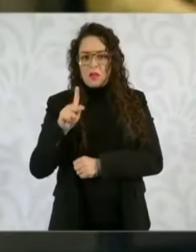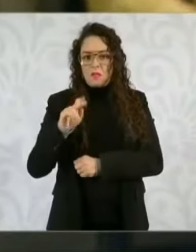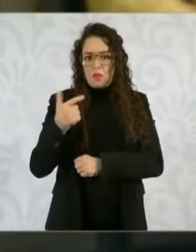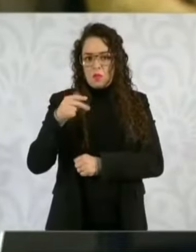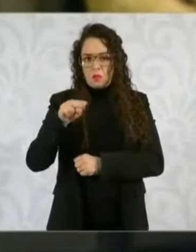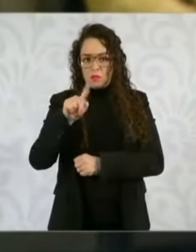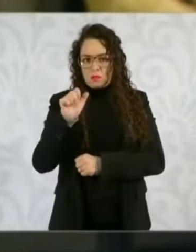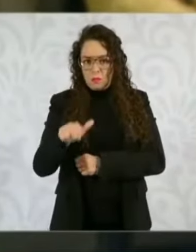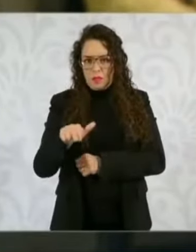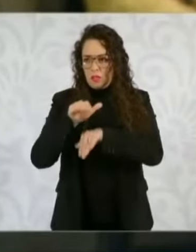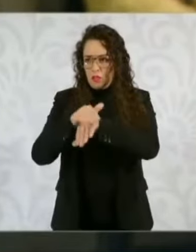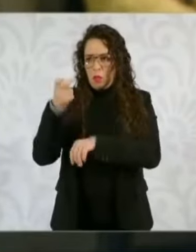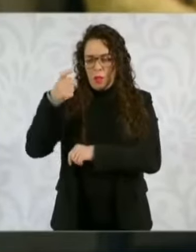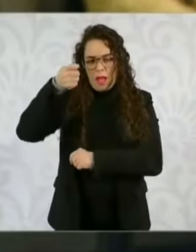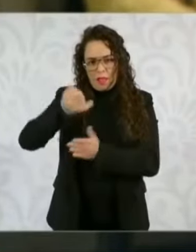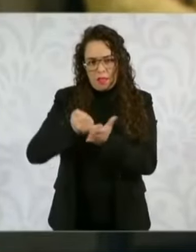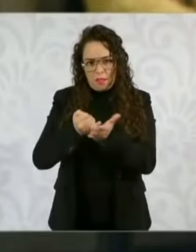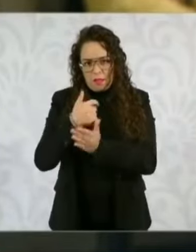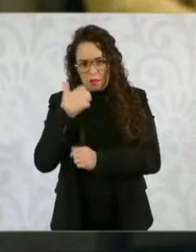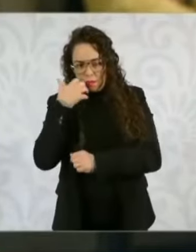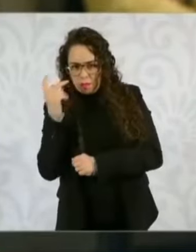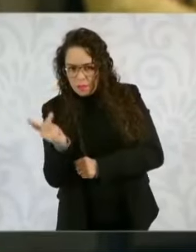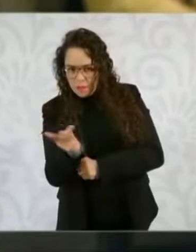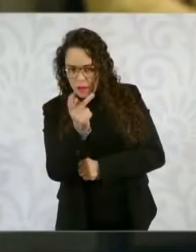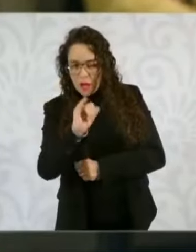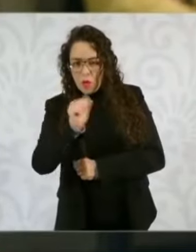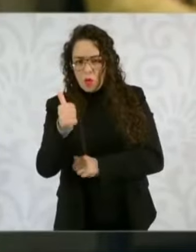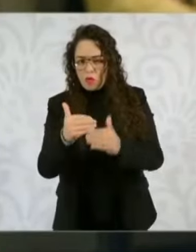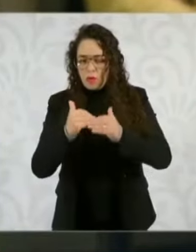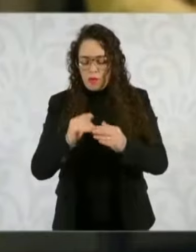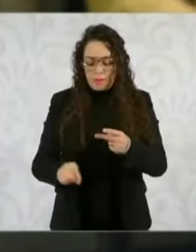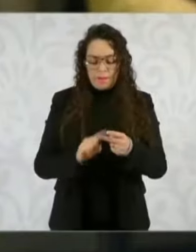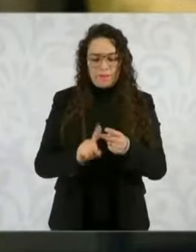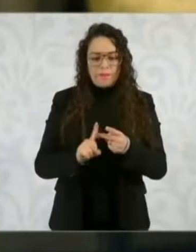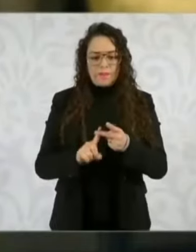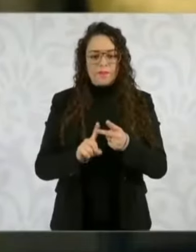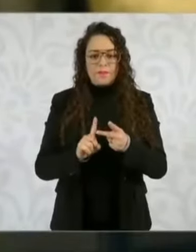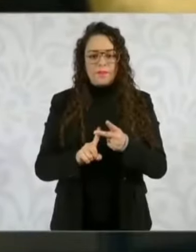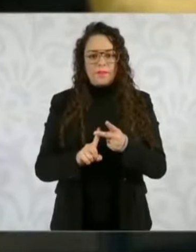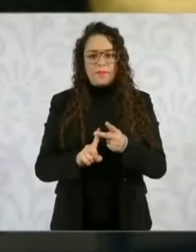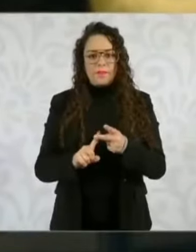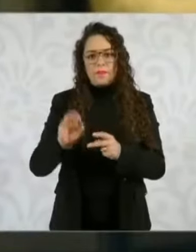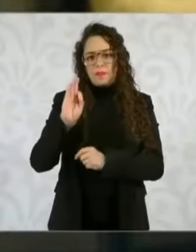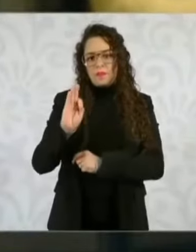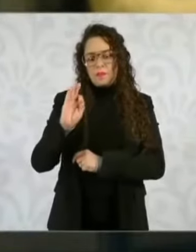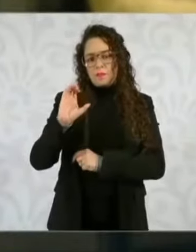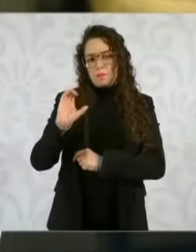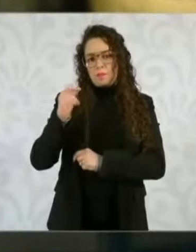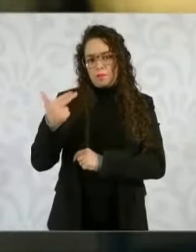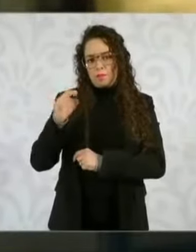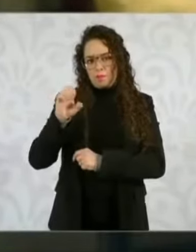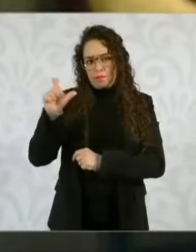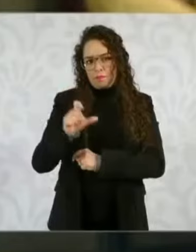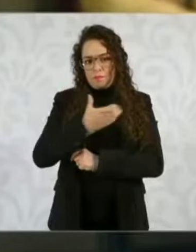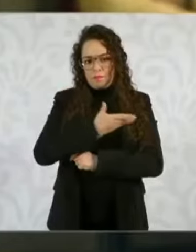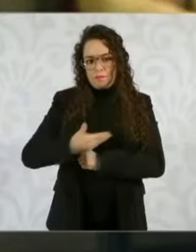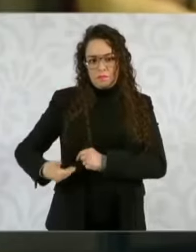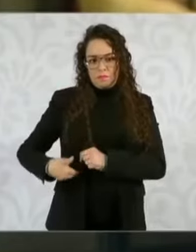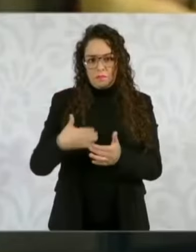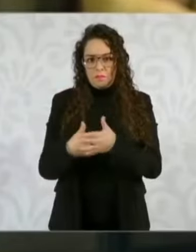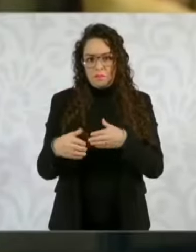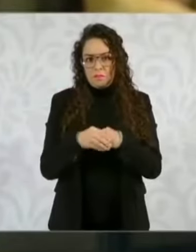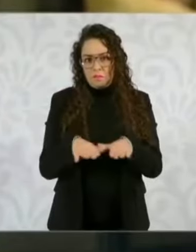sentencia, pero también preguntarle sobre este deslinde de Felipe Calderón Hinojosa, porque ahora ya hasta los del PAN